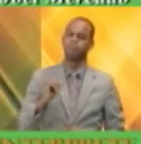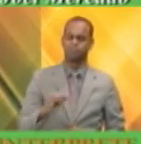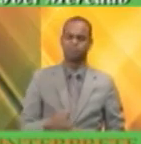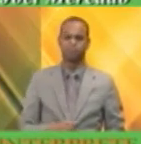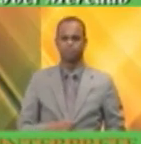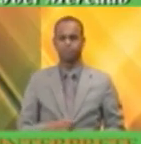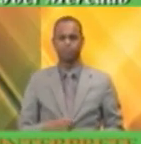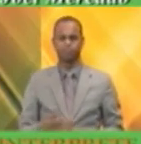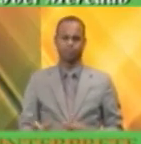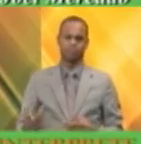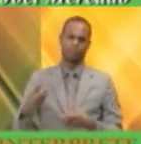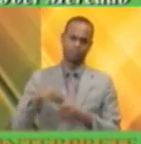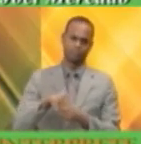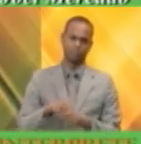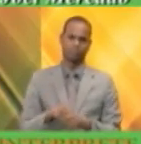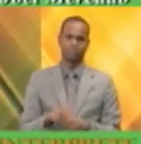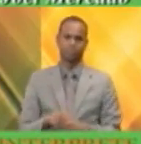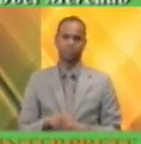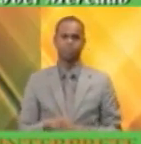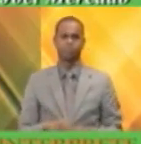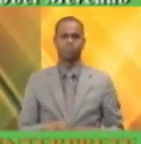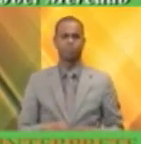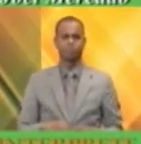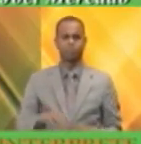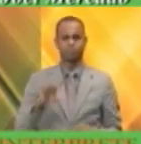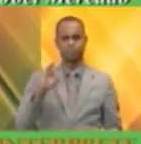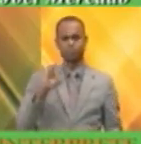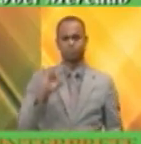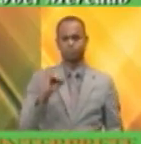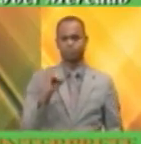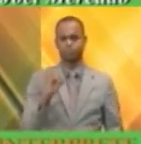que pongan el teléfono, por favor.